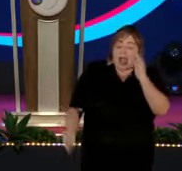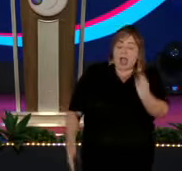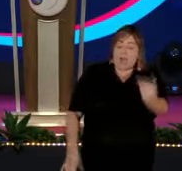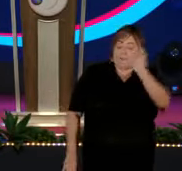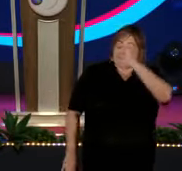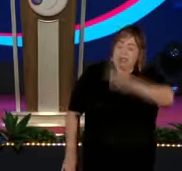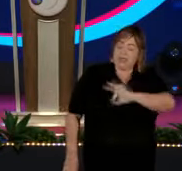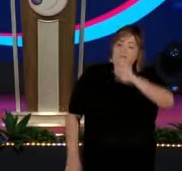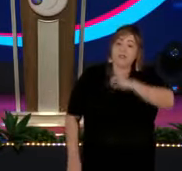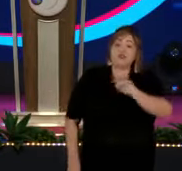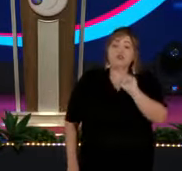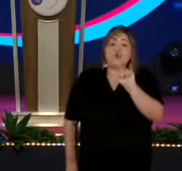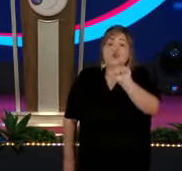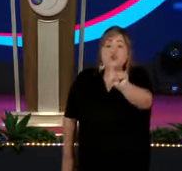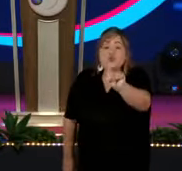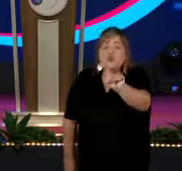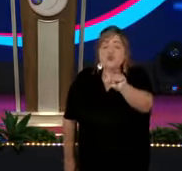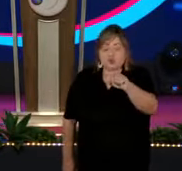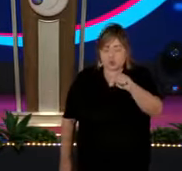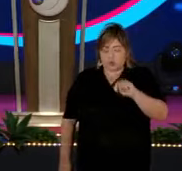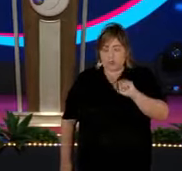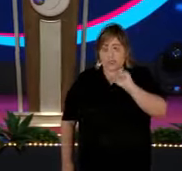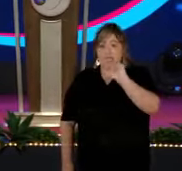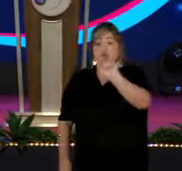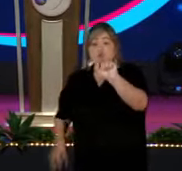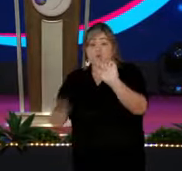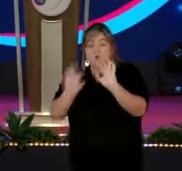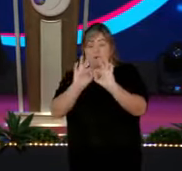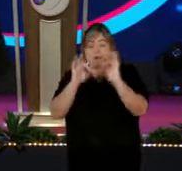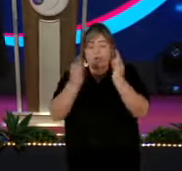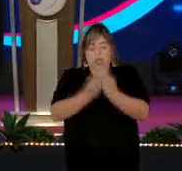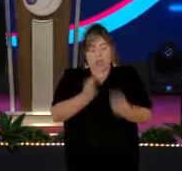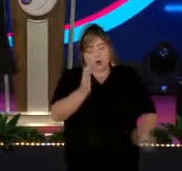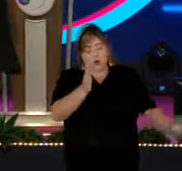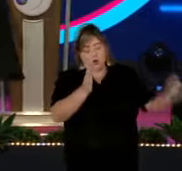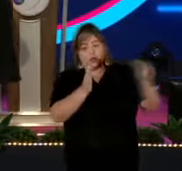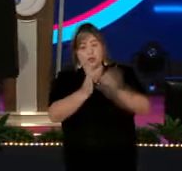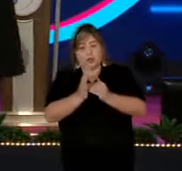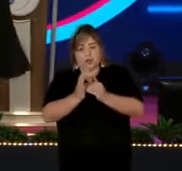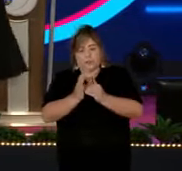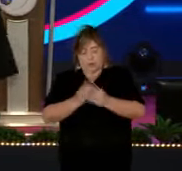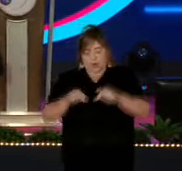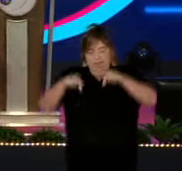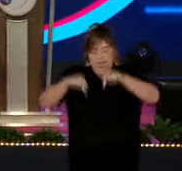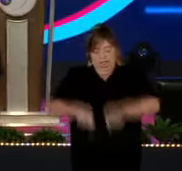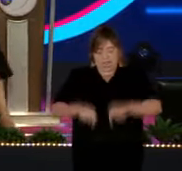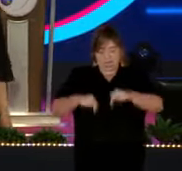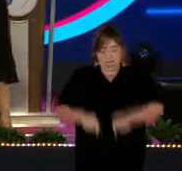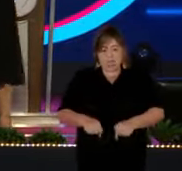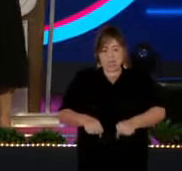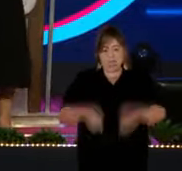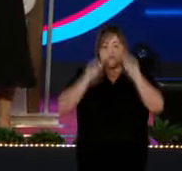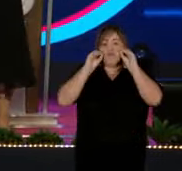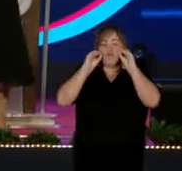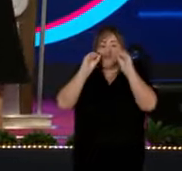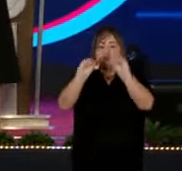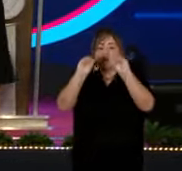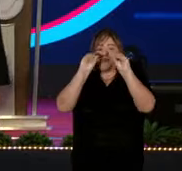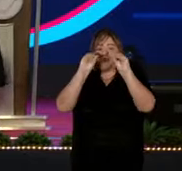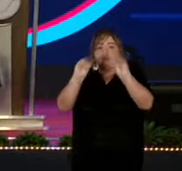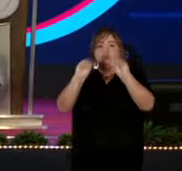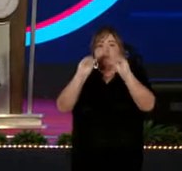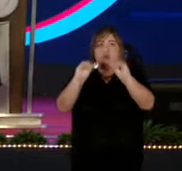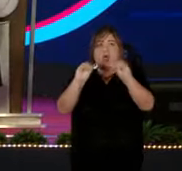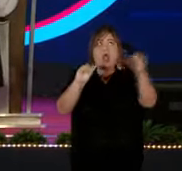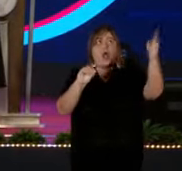casa. Lo voy a repetir. Lo que aquí se te enseña y se te entrega de